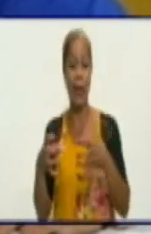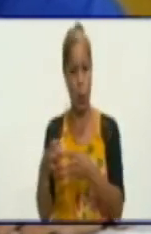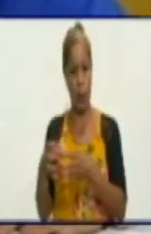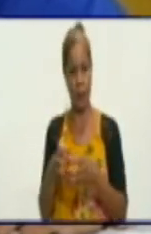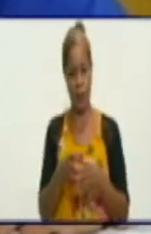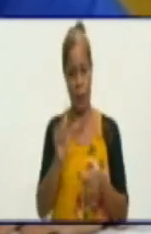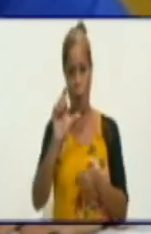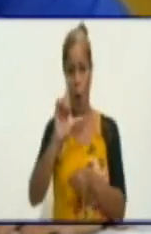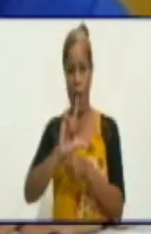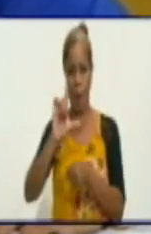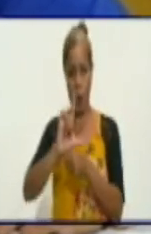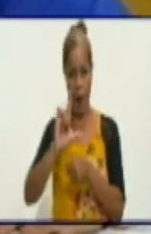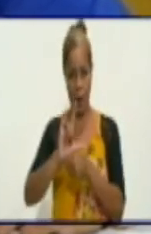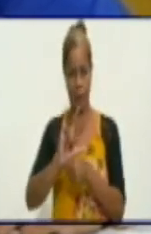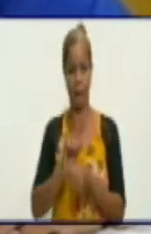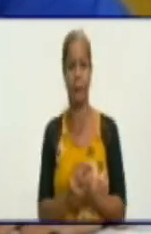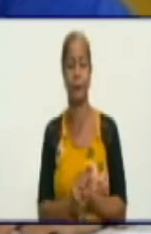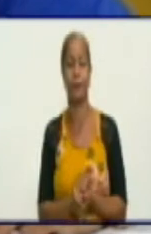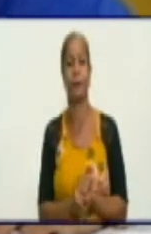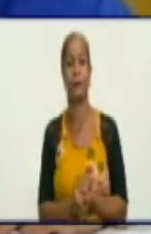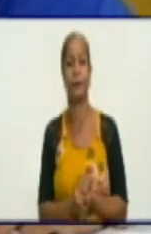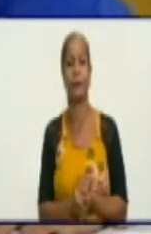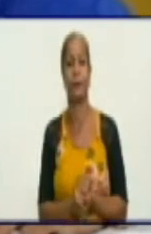el distanciamiento social, como está establecido,